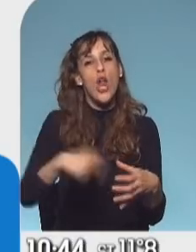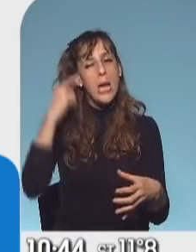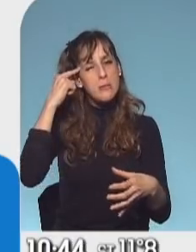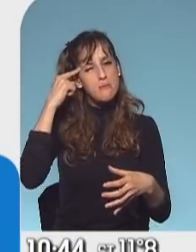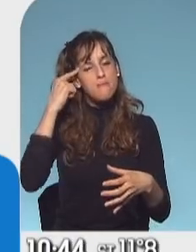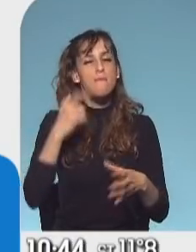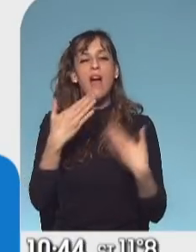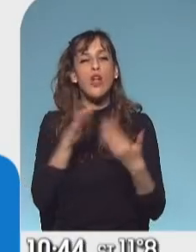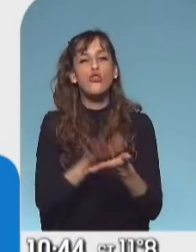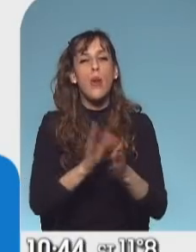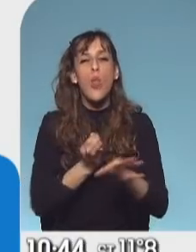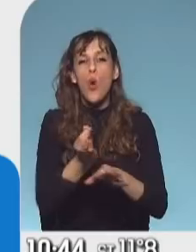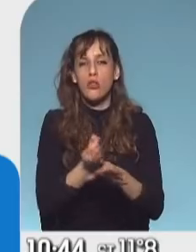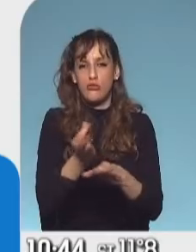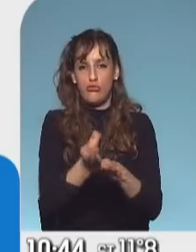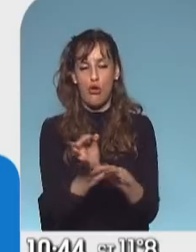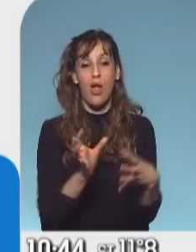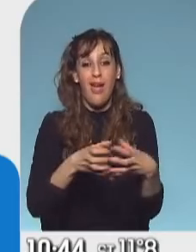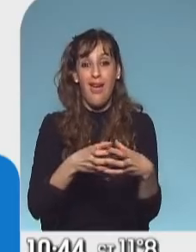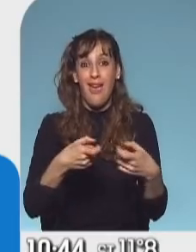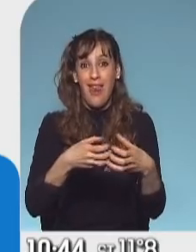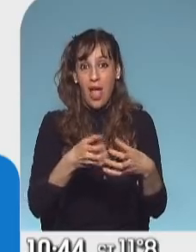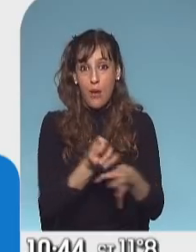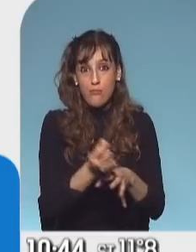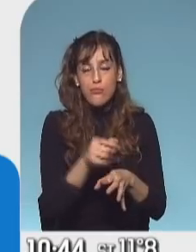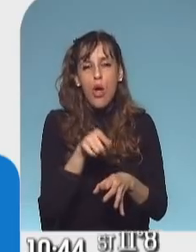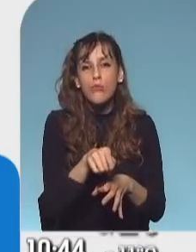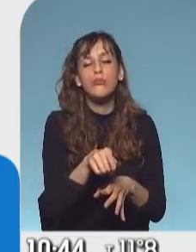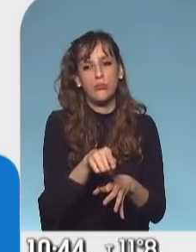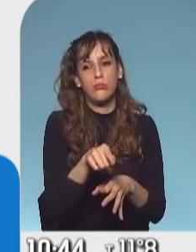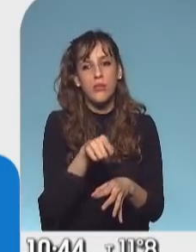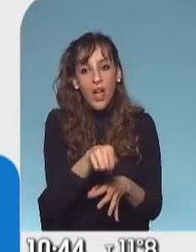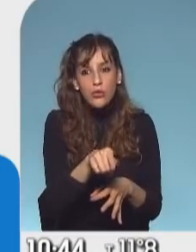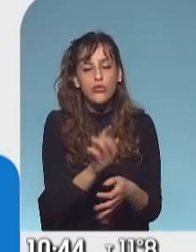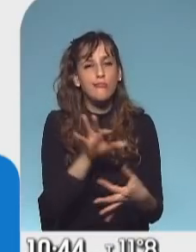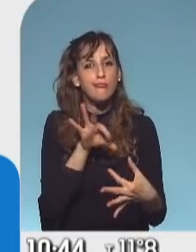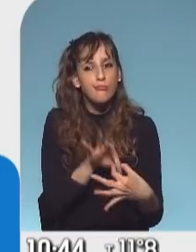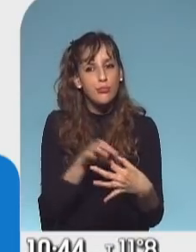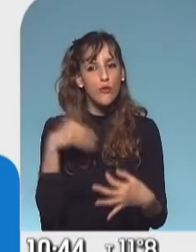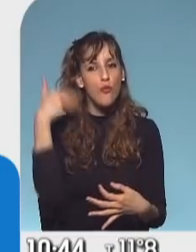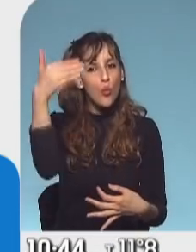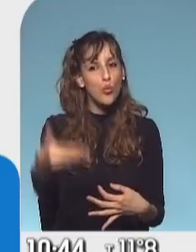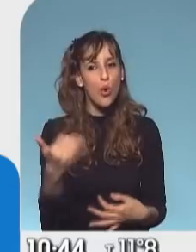educación. La educación tiene que ver indefectiblemente con el futuro argentino.